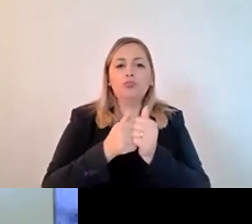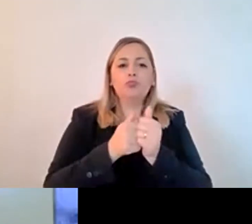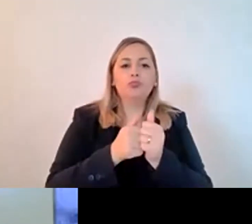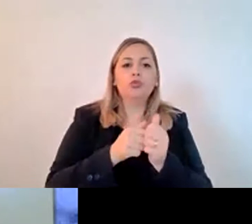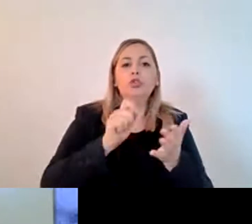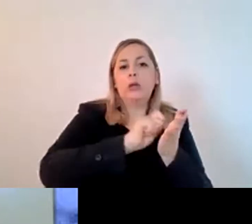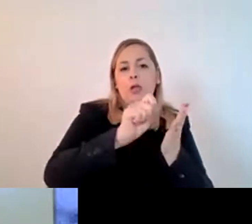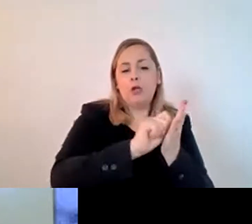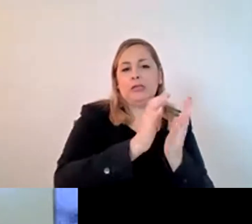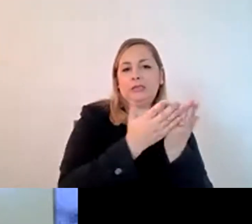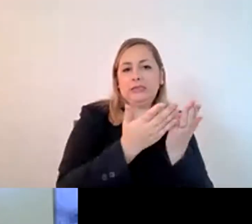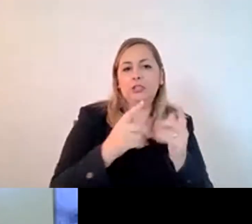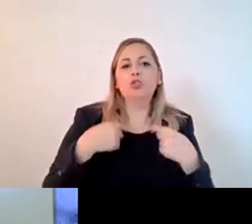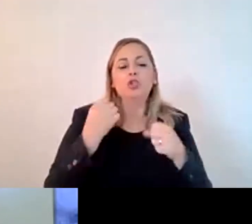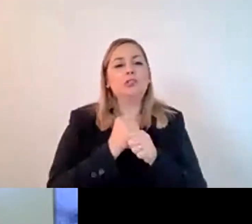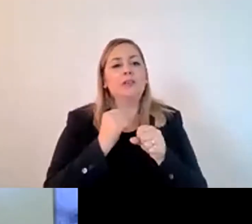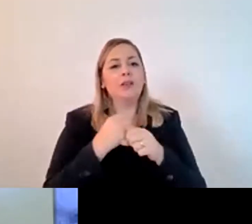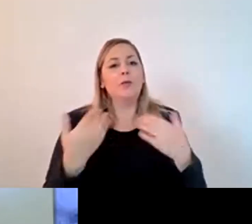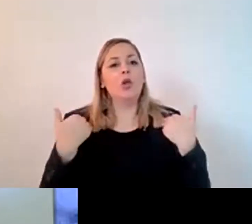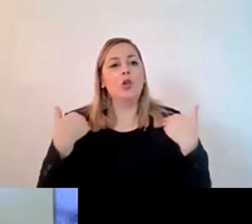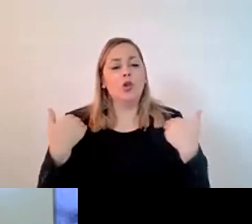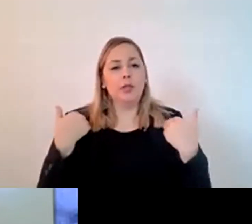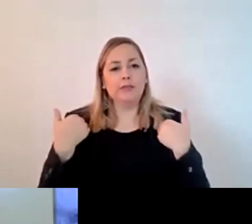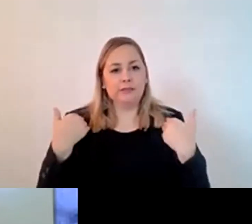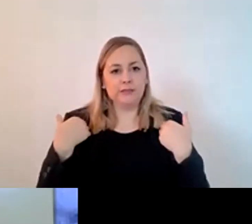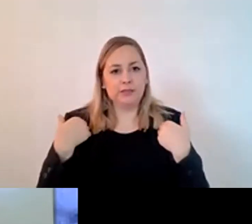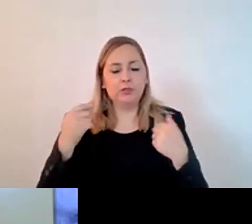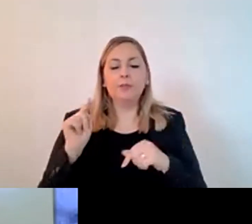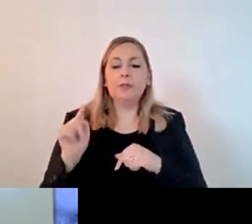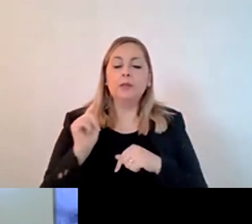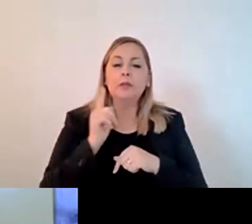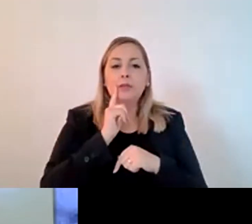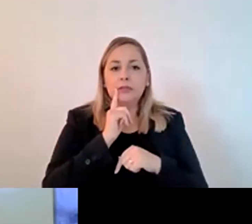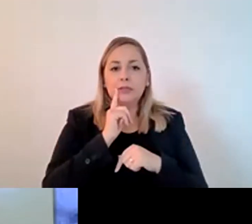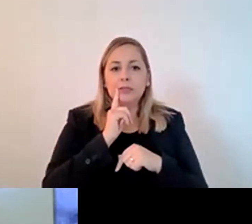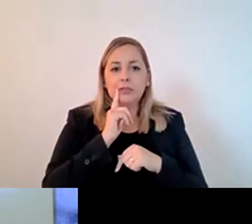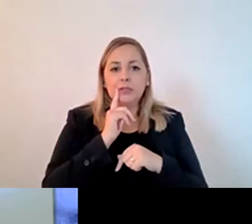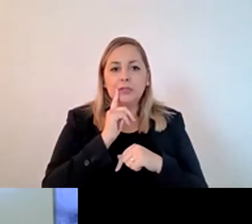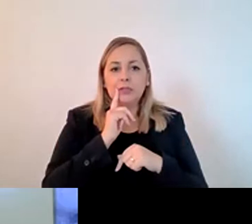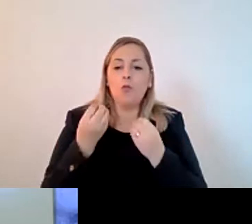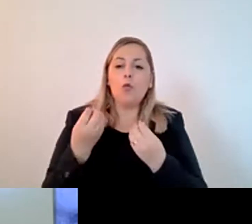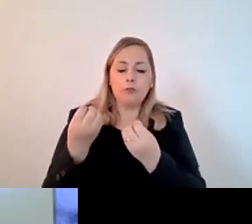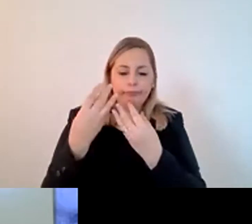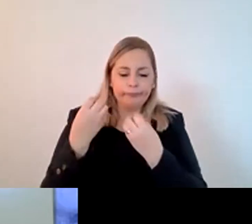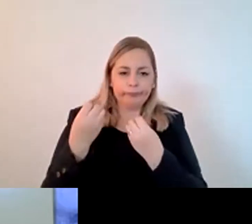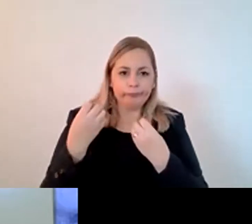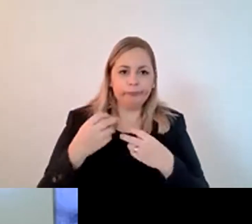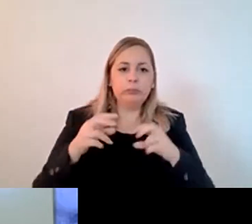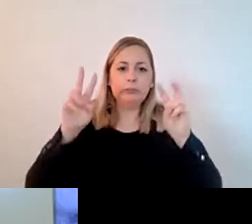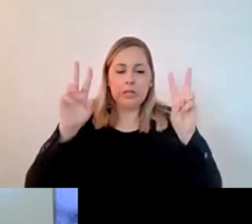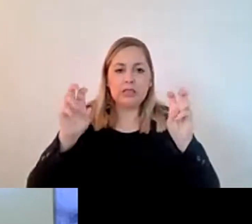Con ella trabajamos en los ejercicios. Ella tiene buena formación en la línea